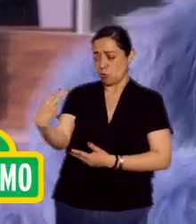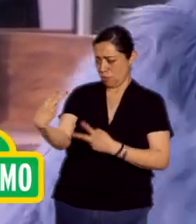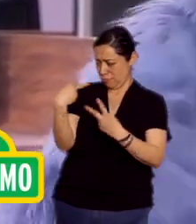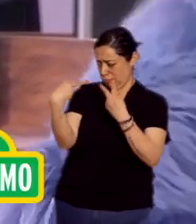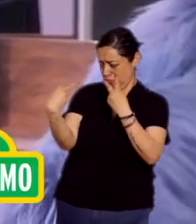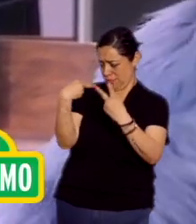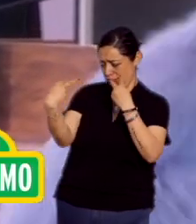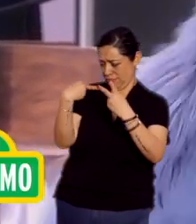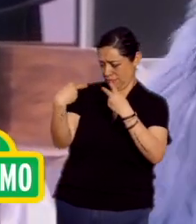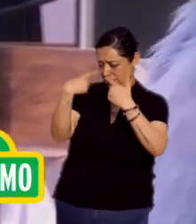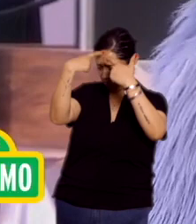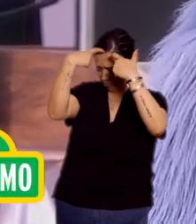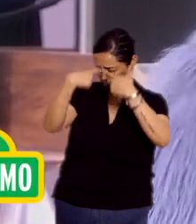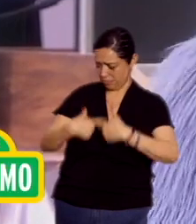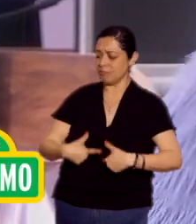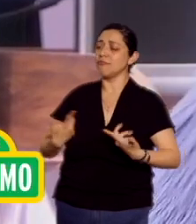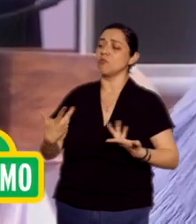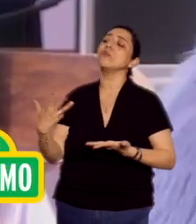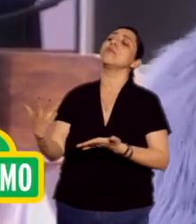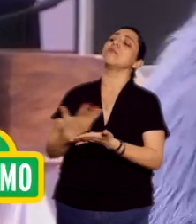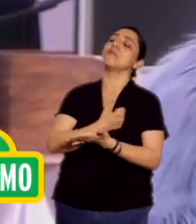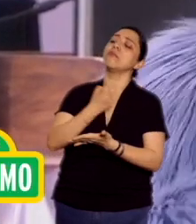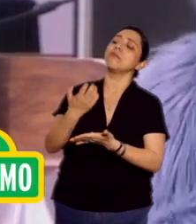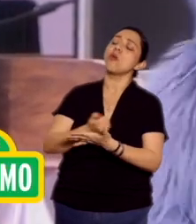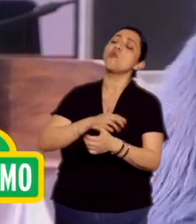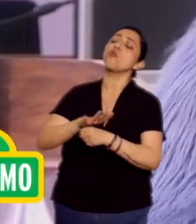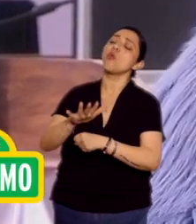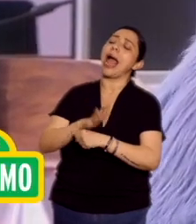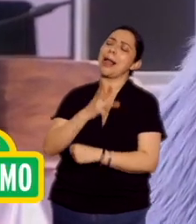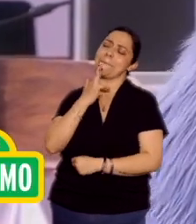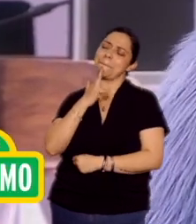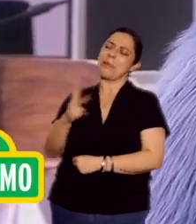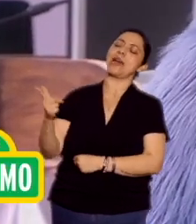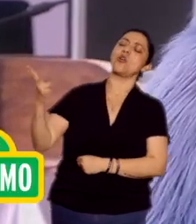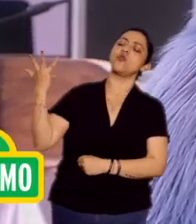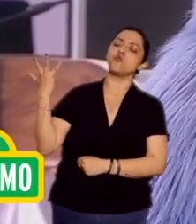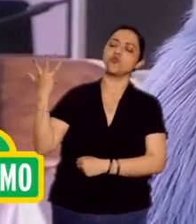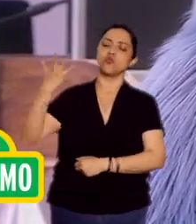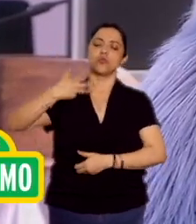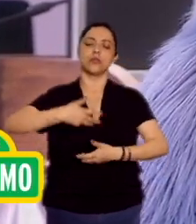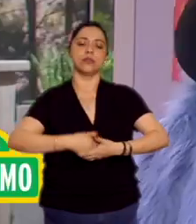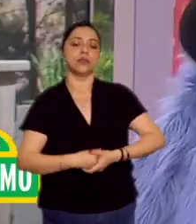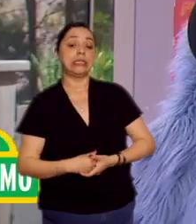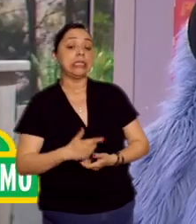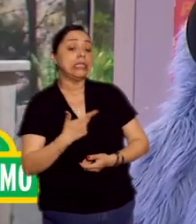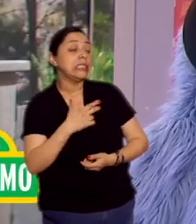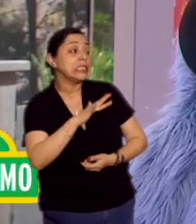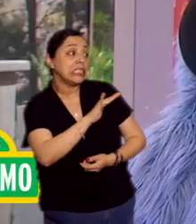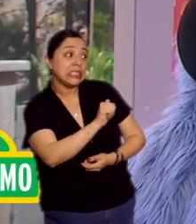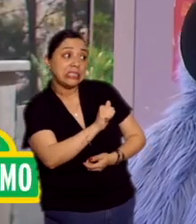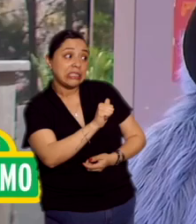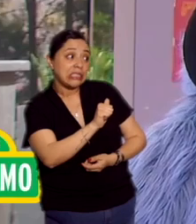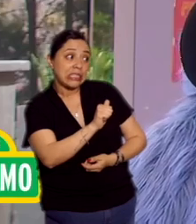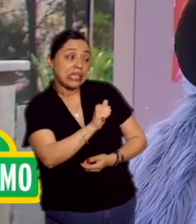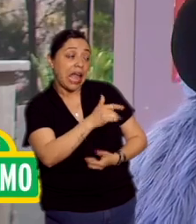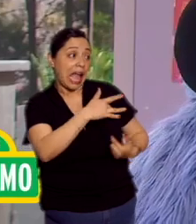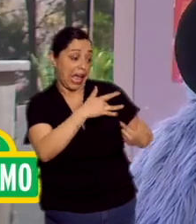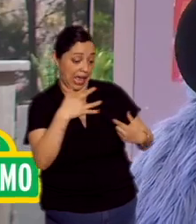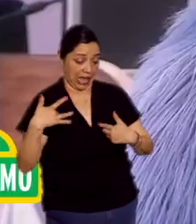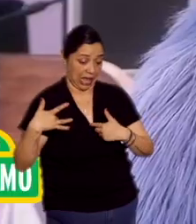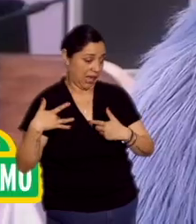fijamente, dime, ¿cuál crees tú que sea el mejor? Gina, el corazón queda del otro